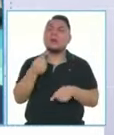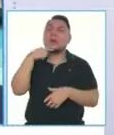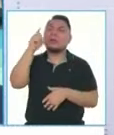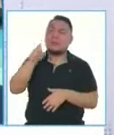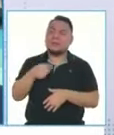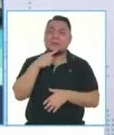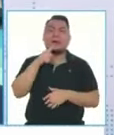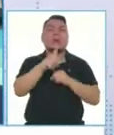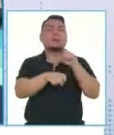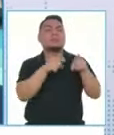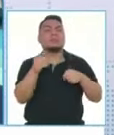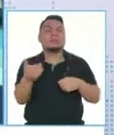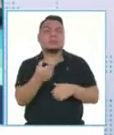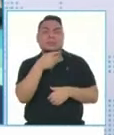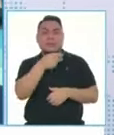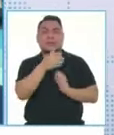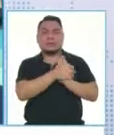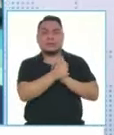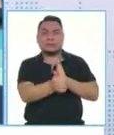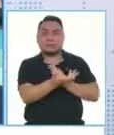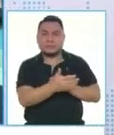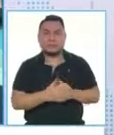debió pues consultar a los expertos.